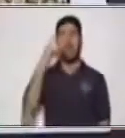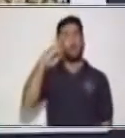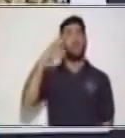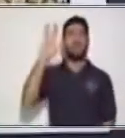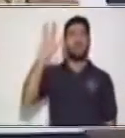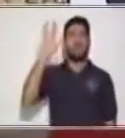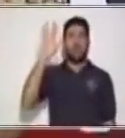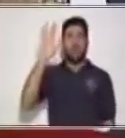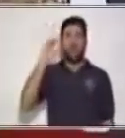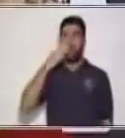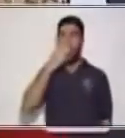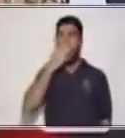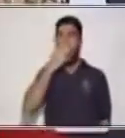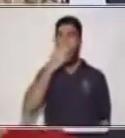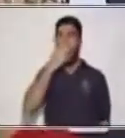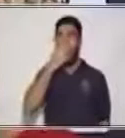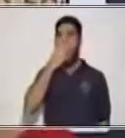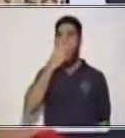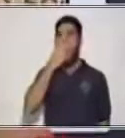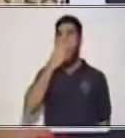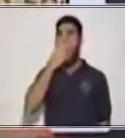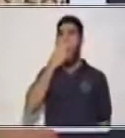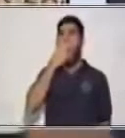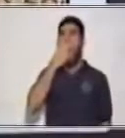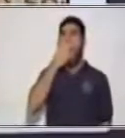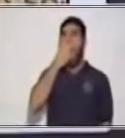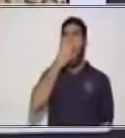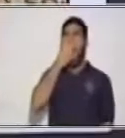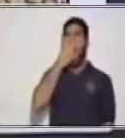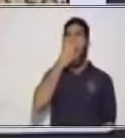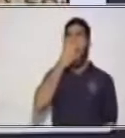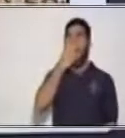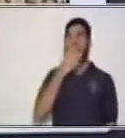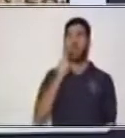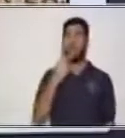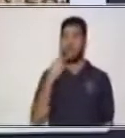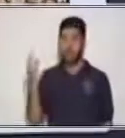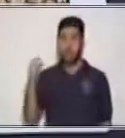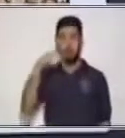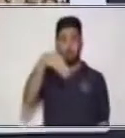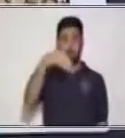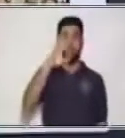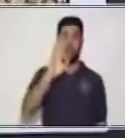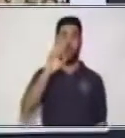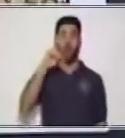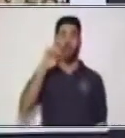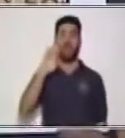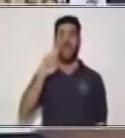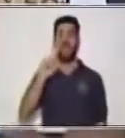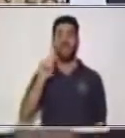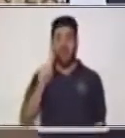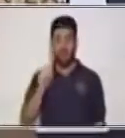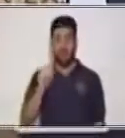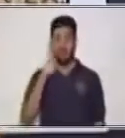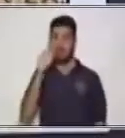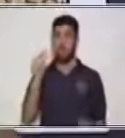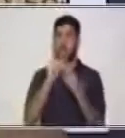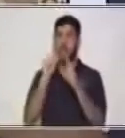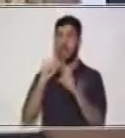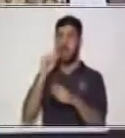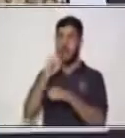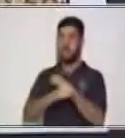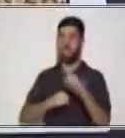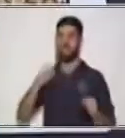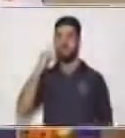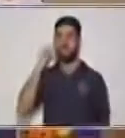decirte. Se dice moneda, ¿sí? No se le dice la ficha. Normalmente tenés fichas, decimos, ¿verdad? Y